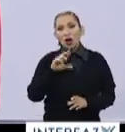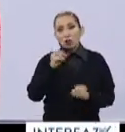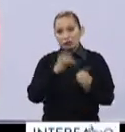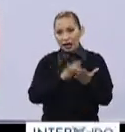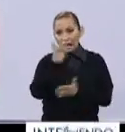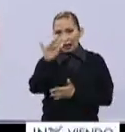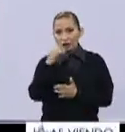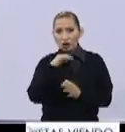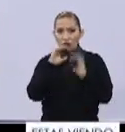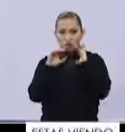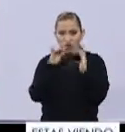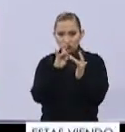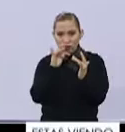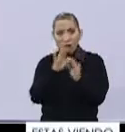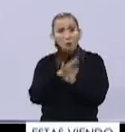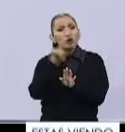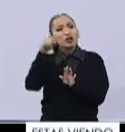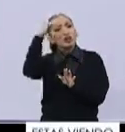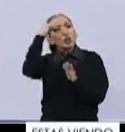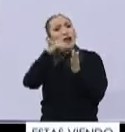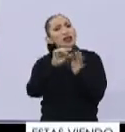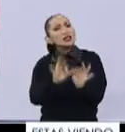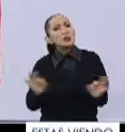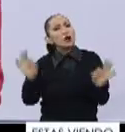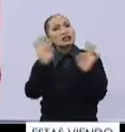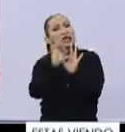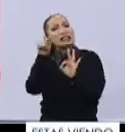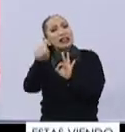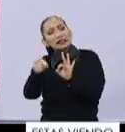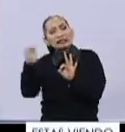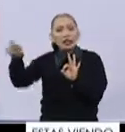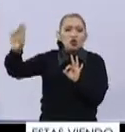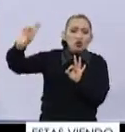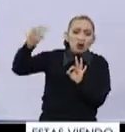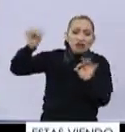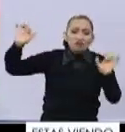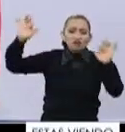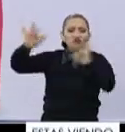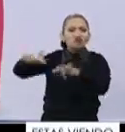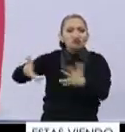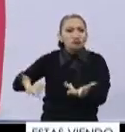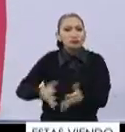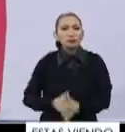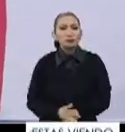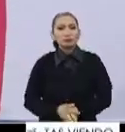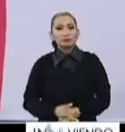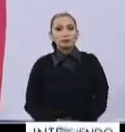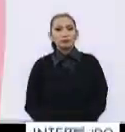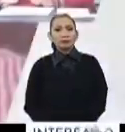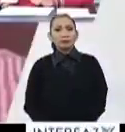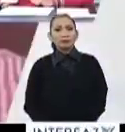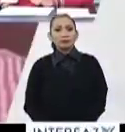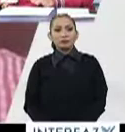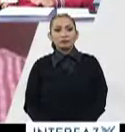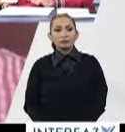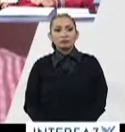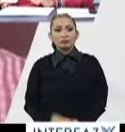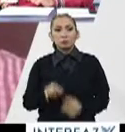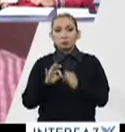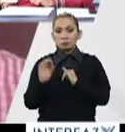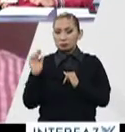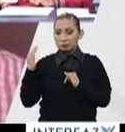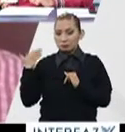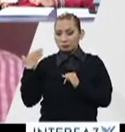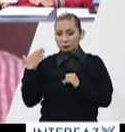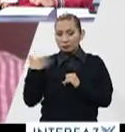gracias por tomarnos esta comunicación. ¿Por qué consideras importante este tipo de eventos universitarios? En los últimos,